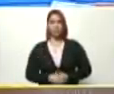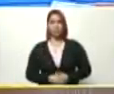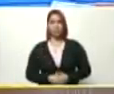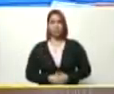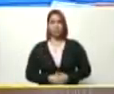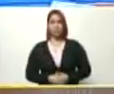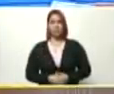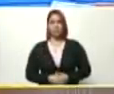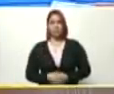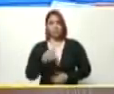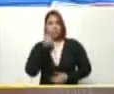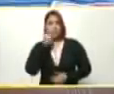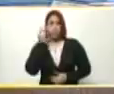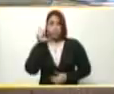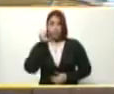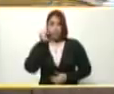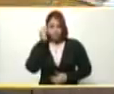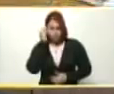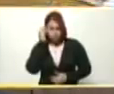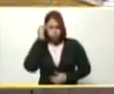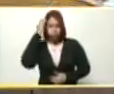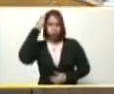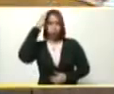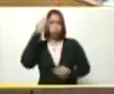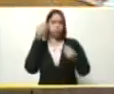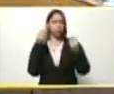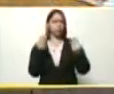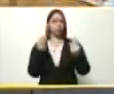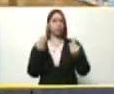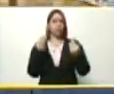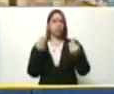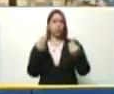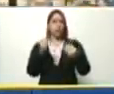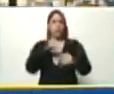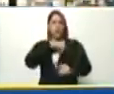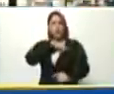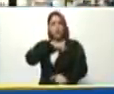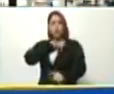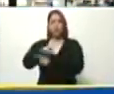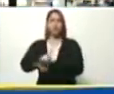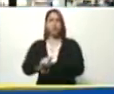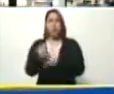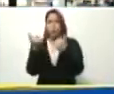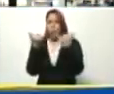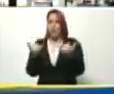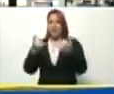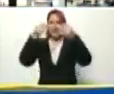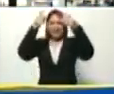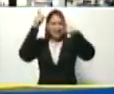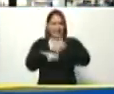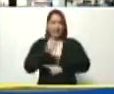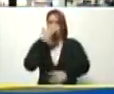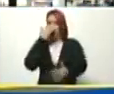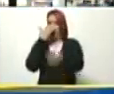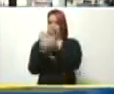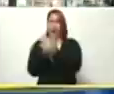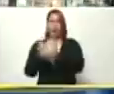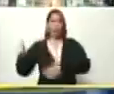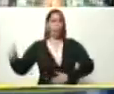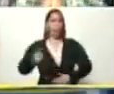señoras oficiales, la capacidad de reacción en tiempo real ante cualquier